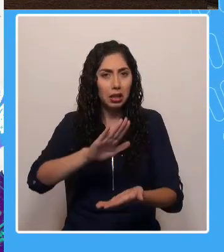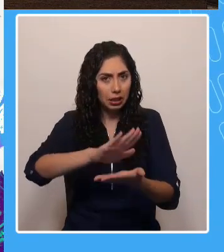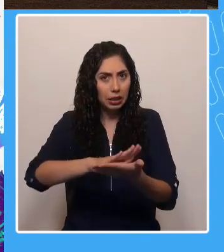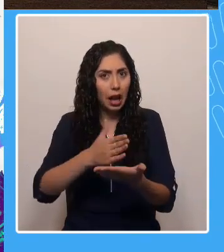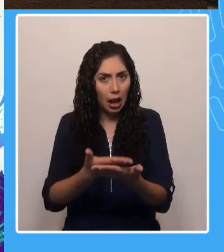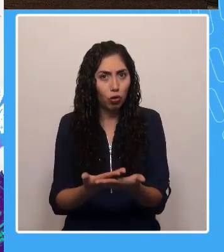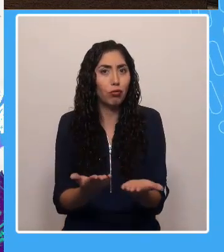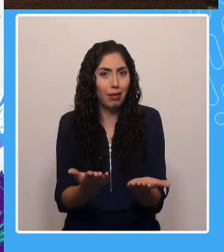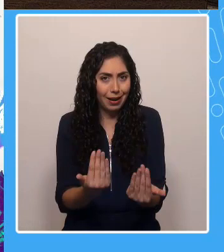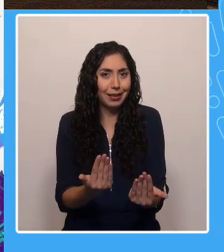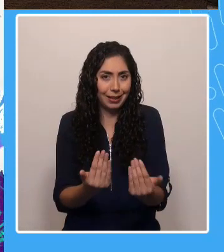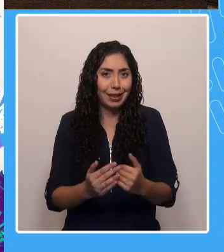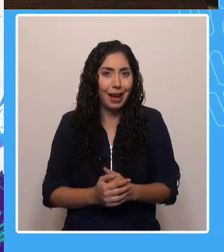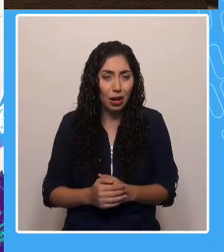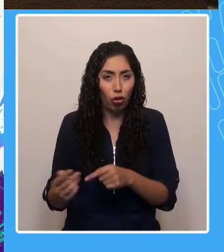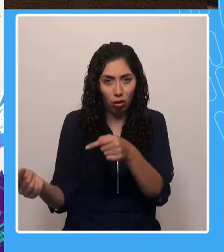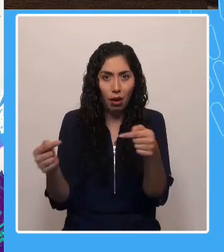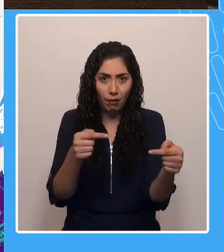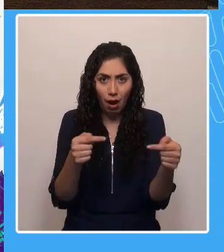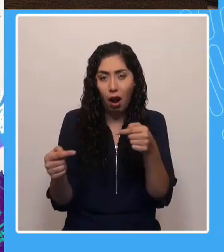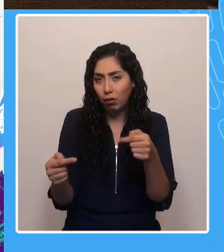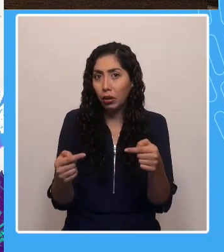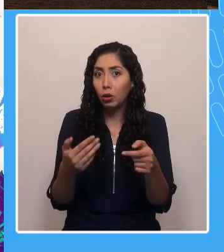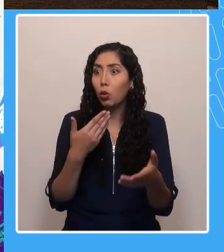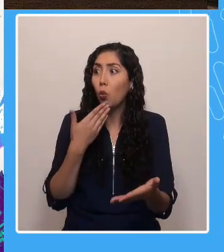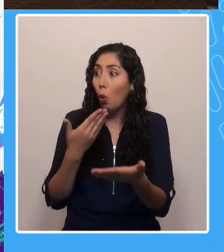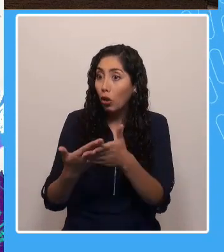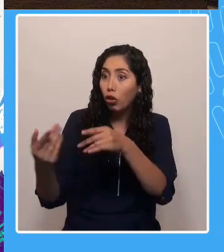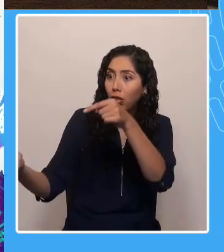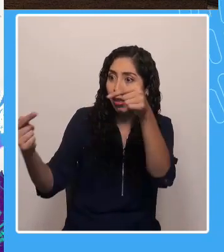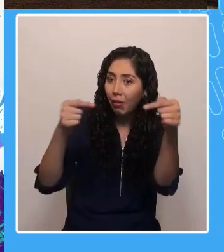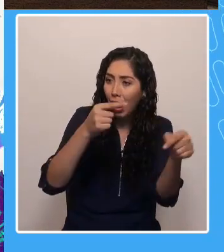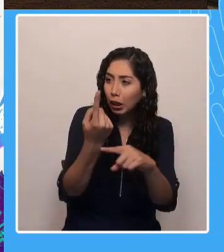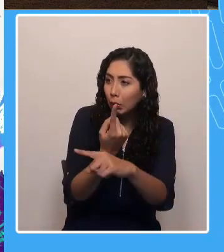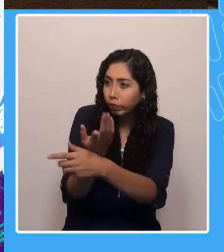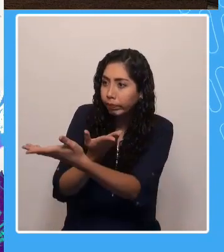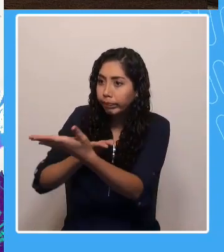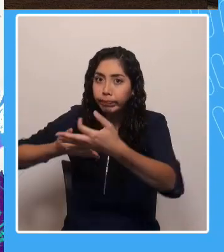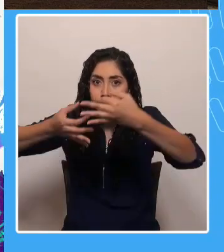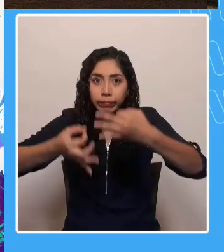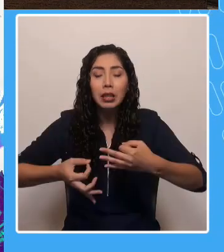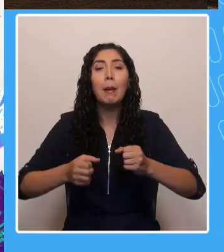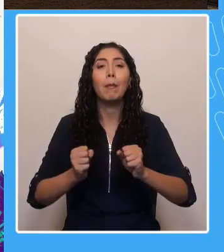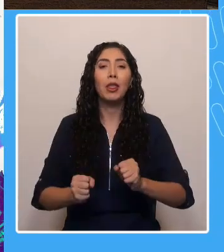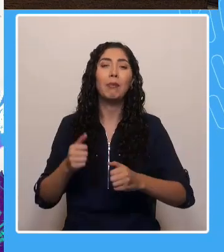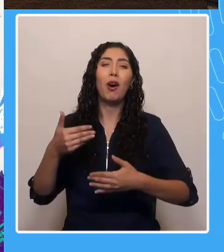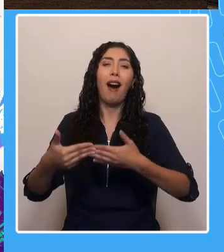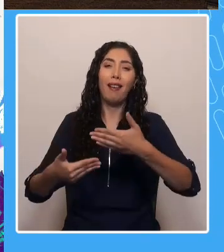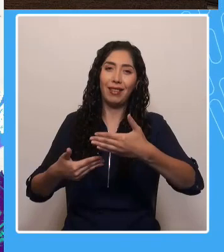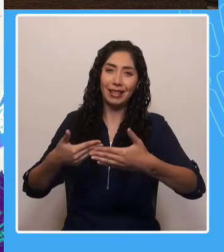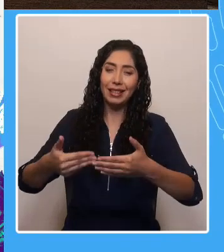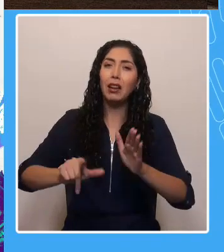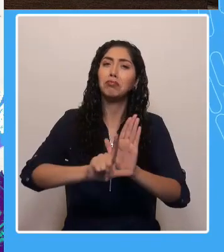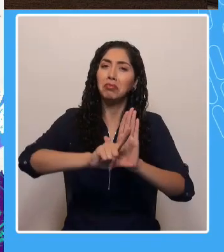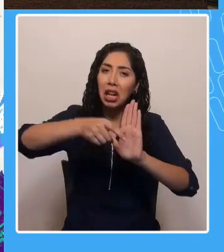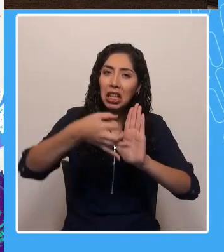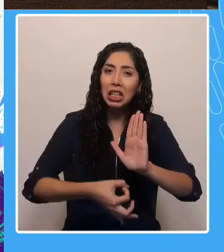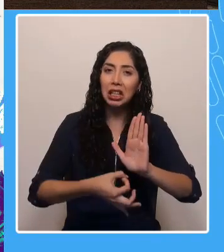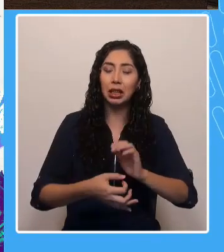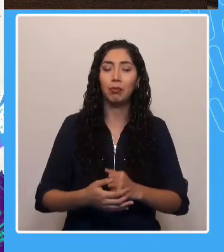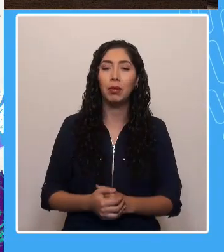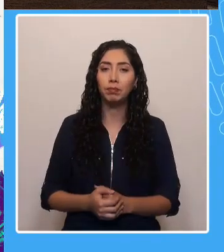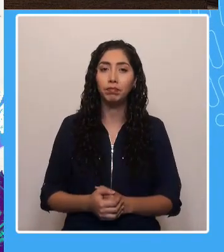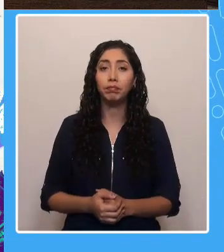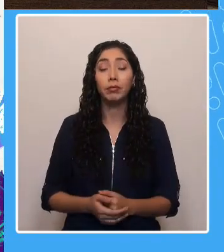ocurra, pues solo mediante la deliberación colectiva efectiva podremos avanzar de manera legítima. De eso